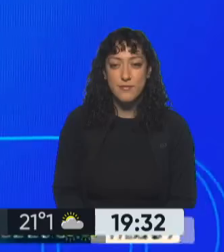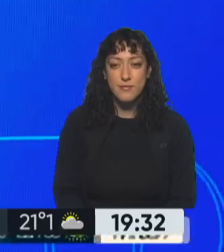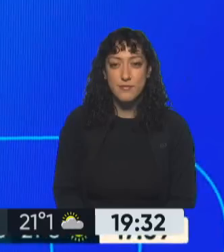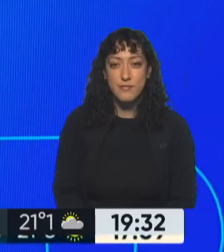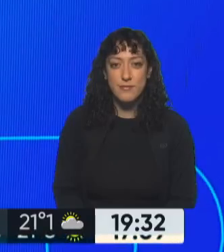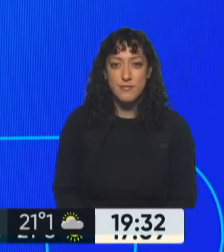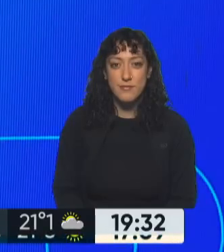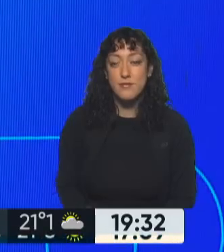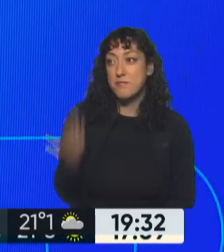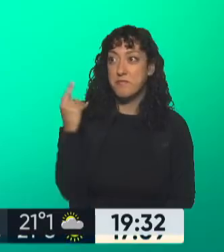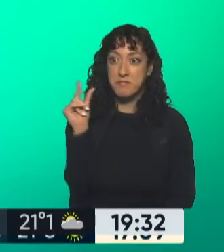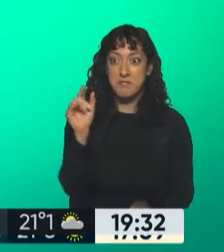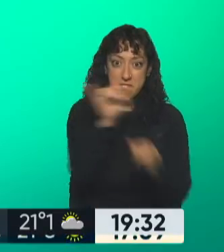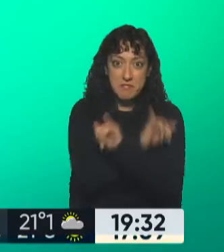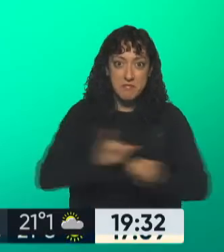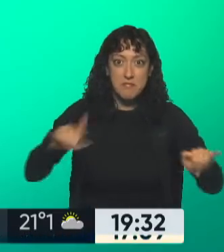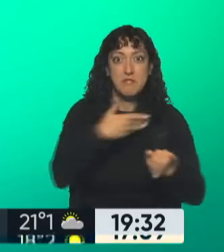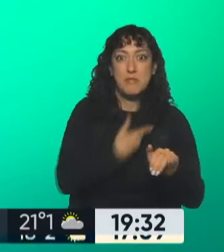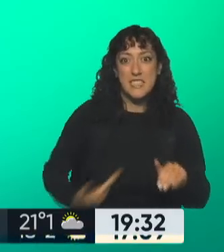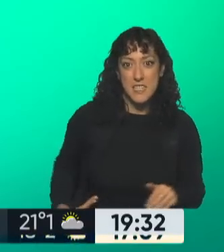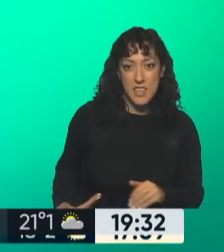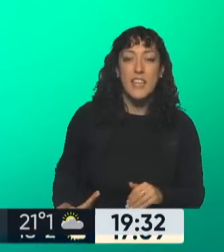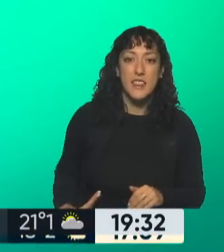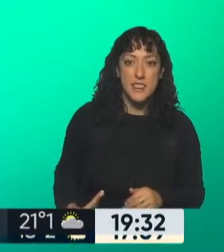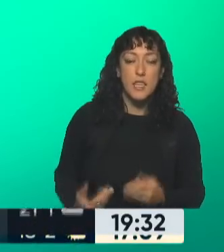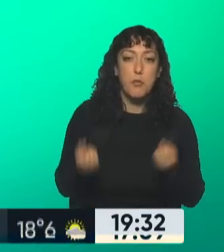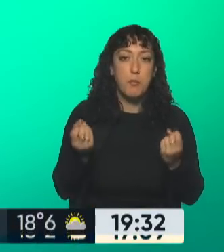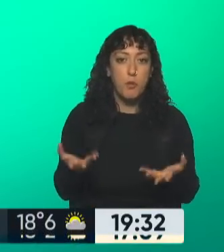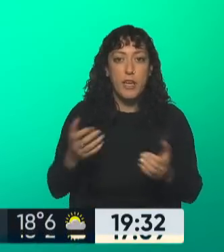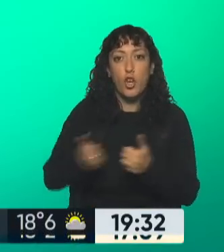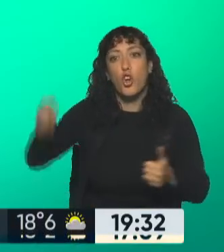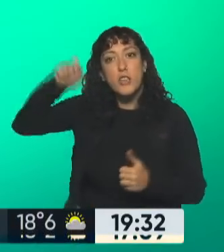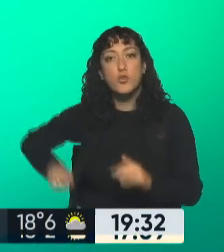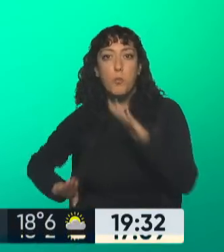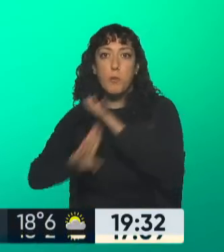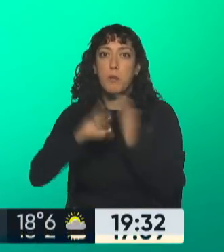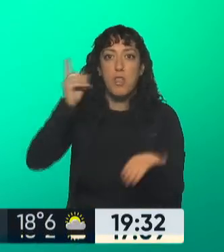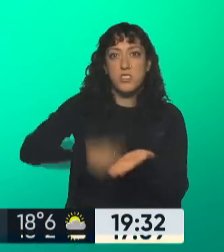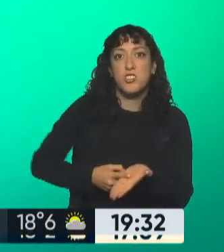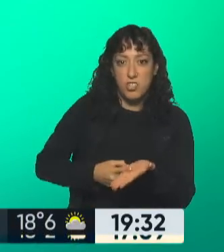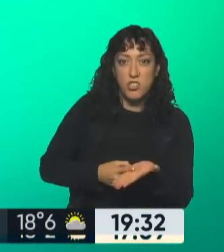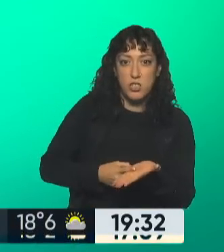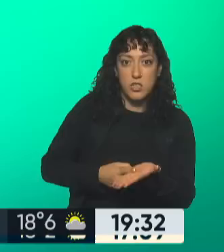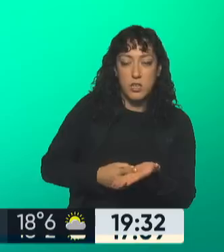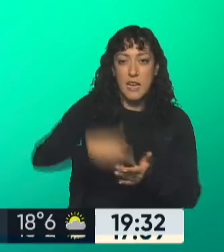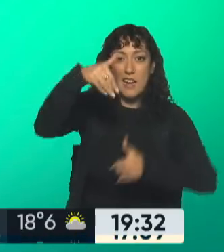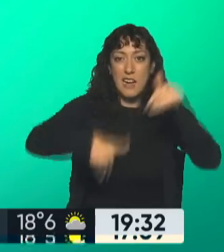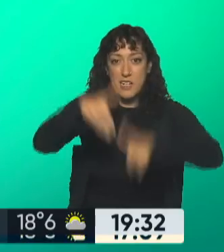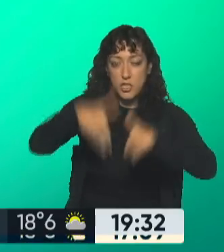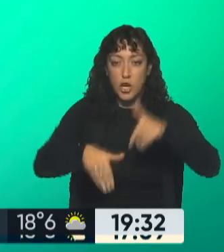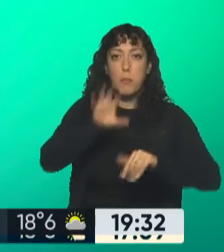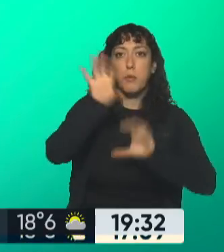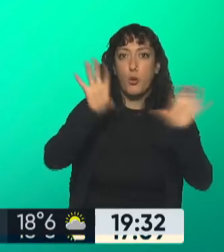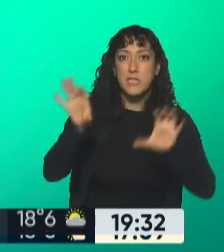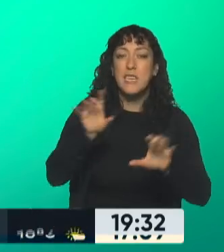Último momento, comunicado de Presidencia de la Nación tras la decisión de la Corte Suprema de Justicia de suspender las elecciones en las